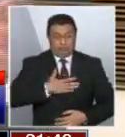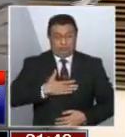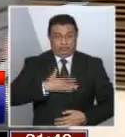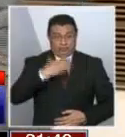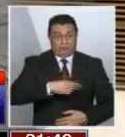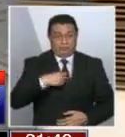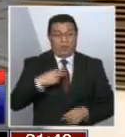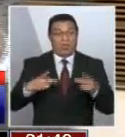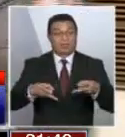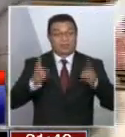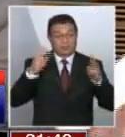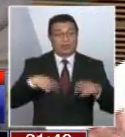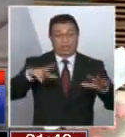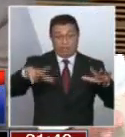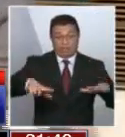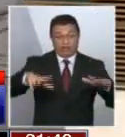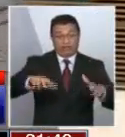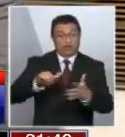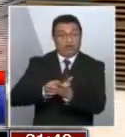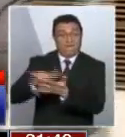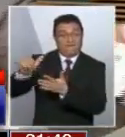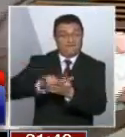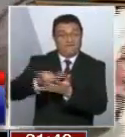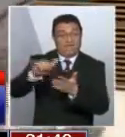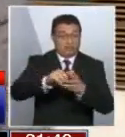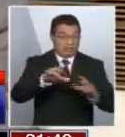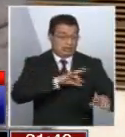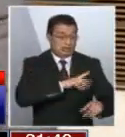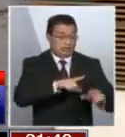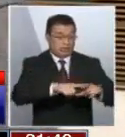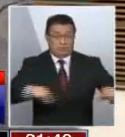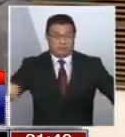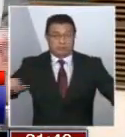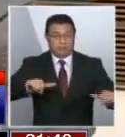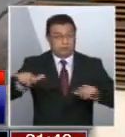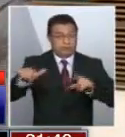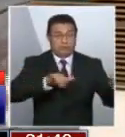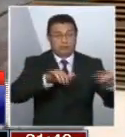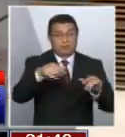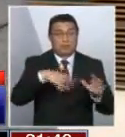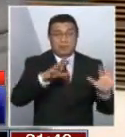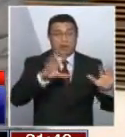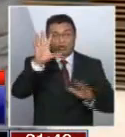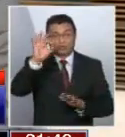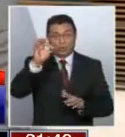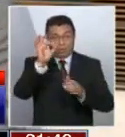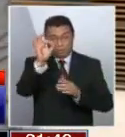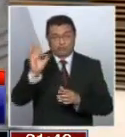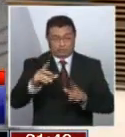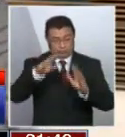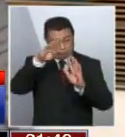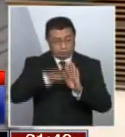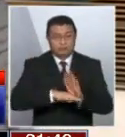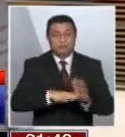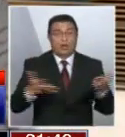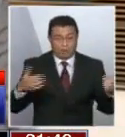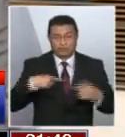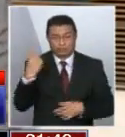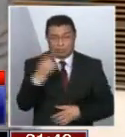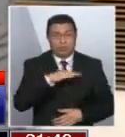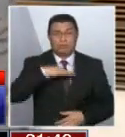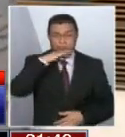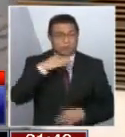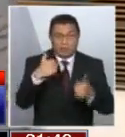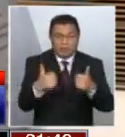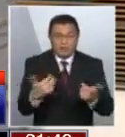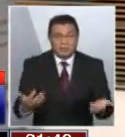tenga derecho a 18 viajes a lo largo de Chile. Con la mitad de esos viajes estaríamos todos perfectamente satisfechos.